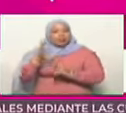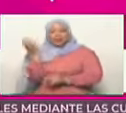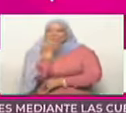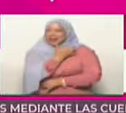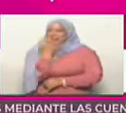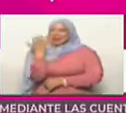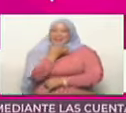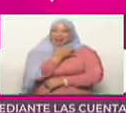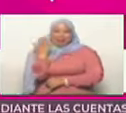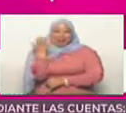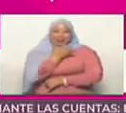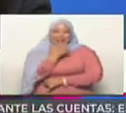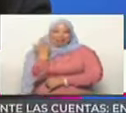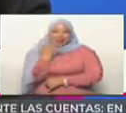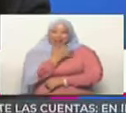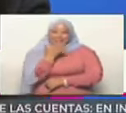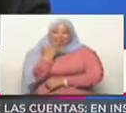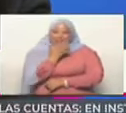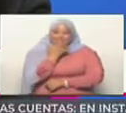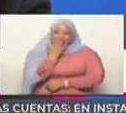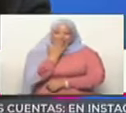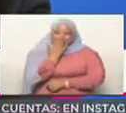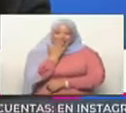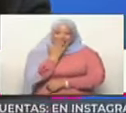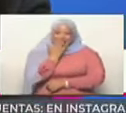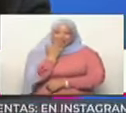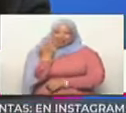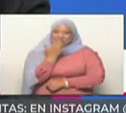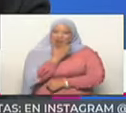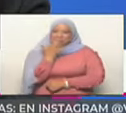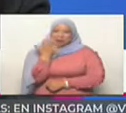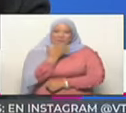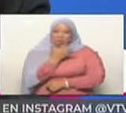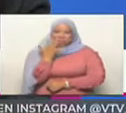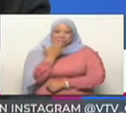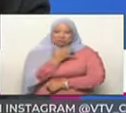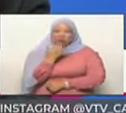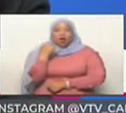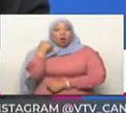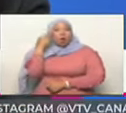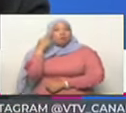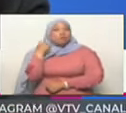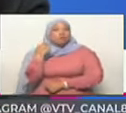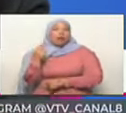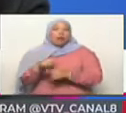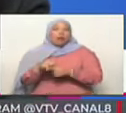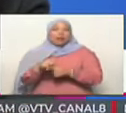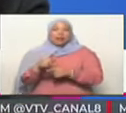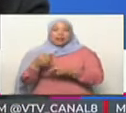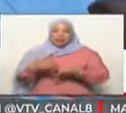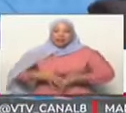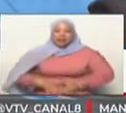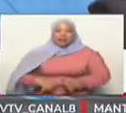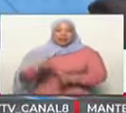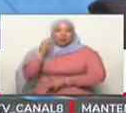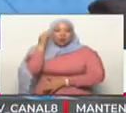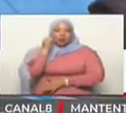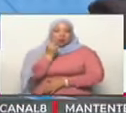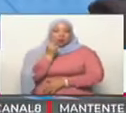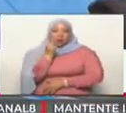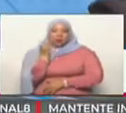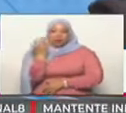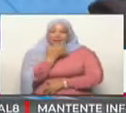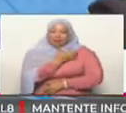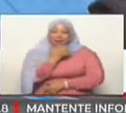gocho. Yo soy gochito. Pero, oye, tiene pinta oriental, ¿verdad? Bueno, presidente, la pegó porque mi mamá